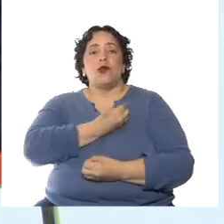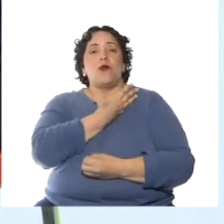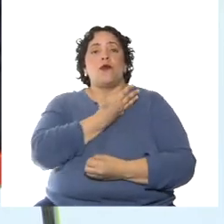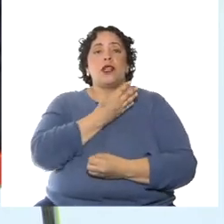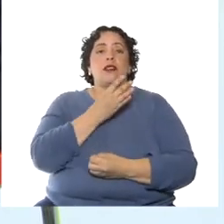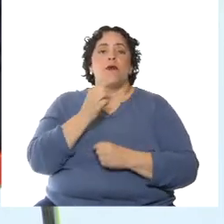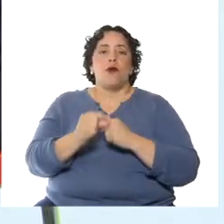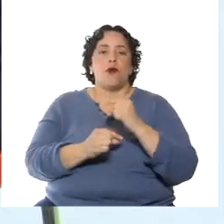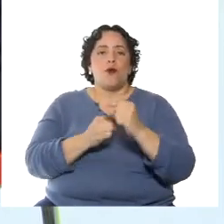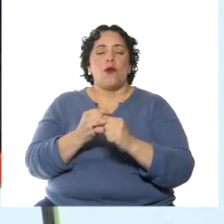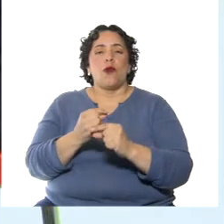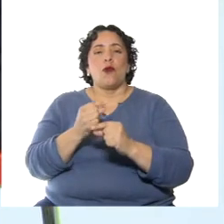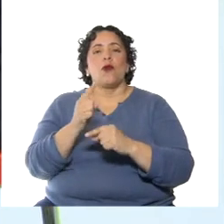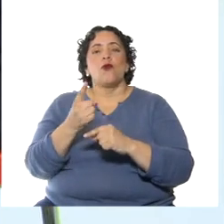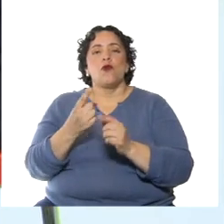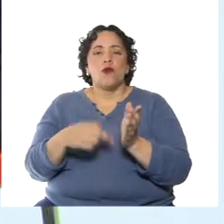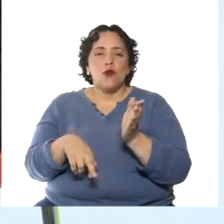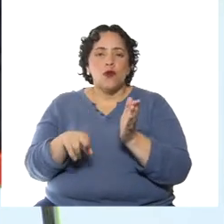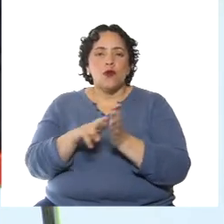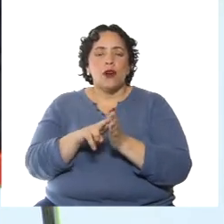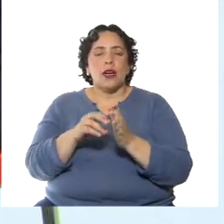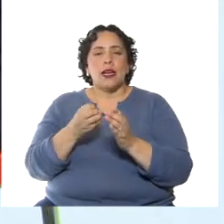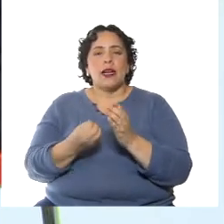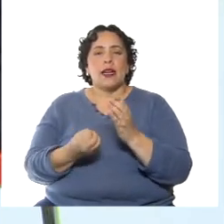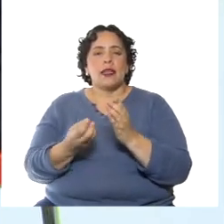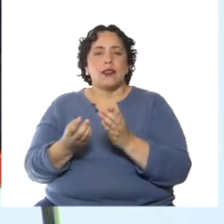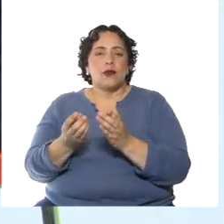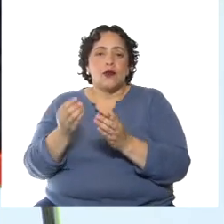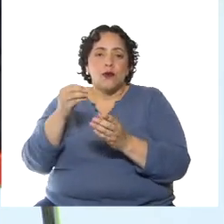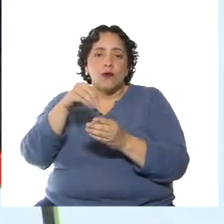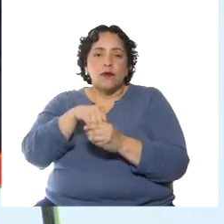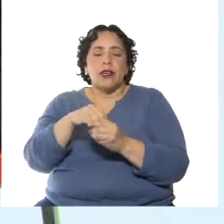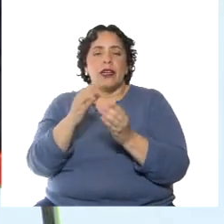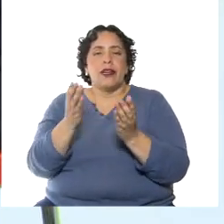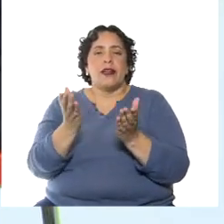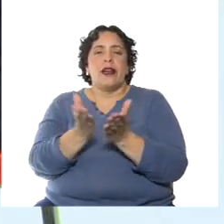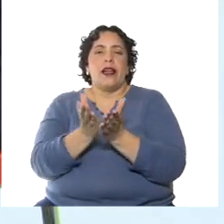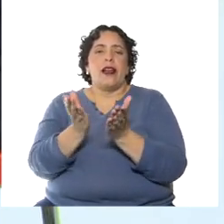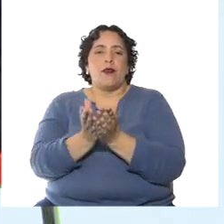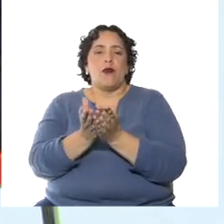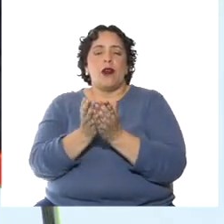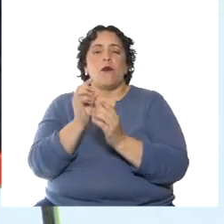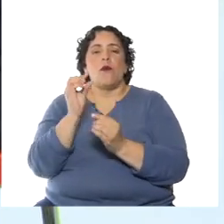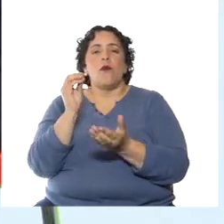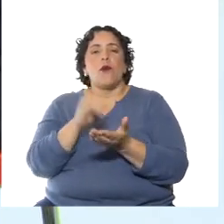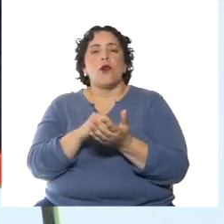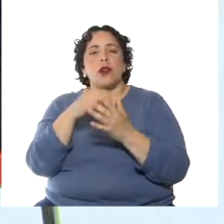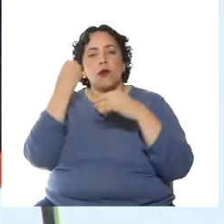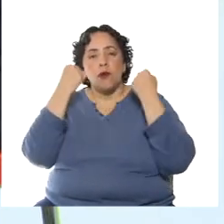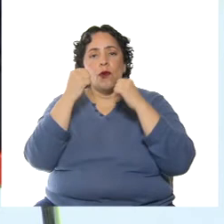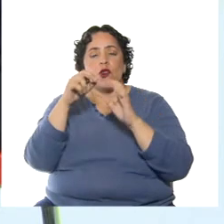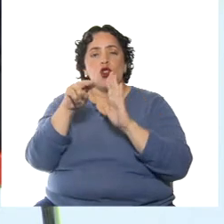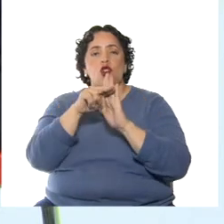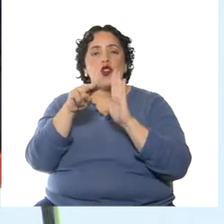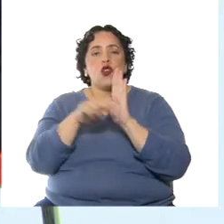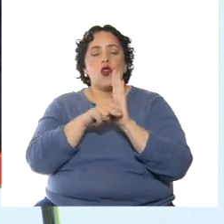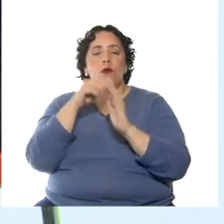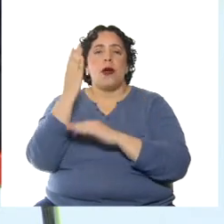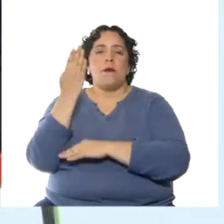fue dando, tuvimos un regreso progresivo y seguro a clase, poniendo en práctica las normas